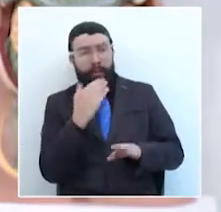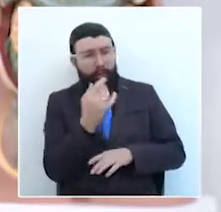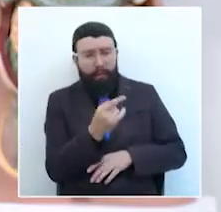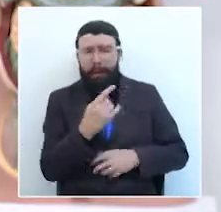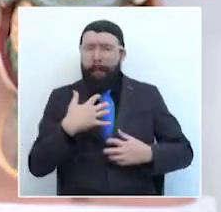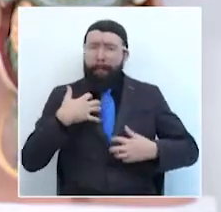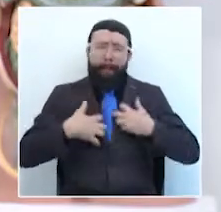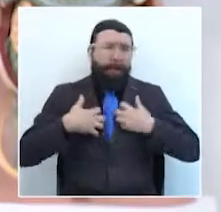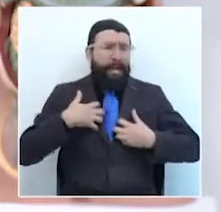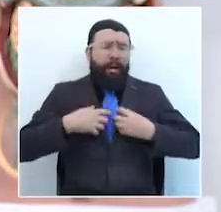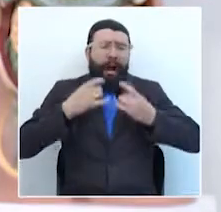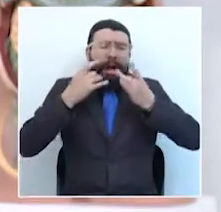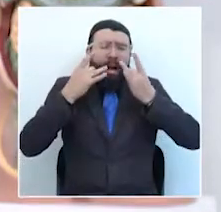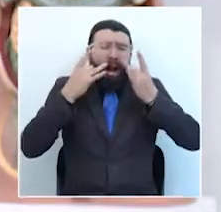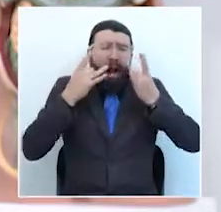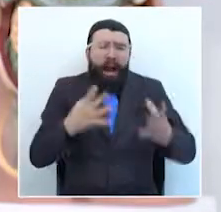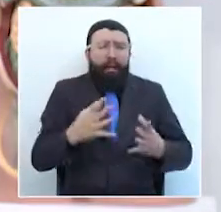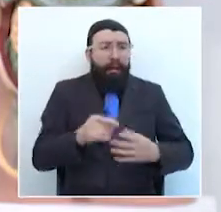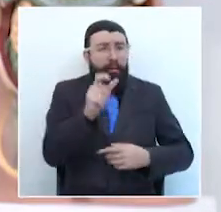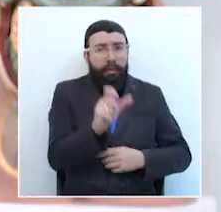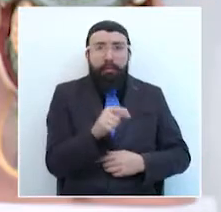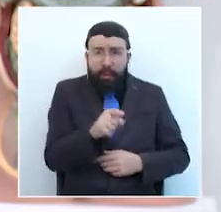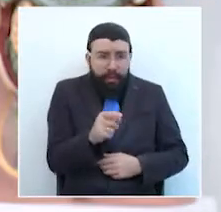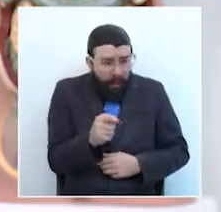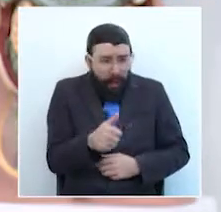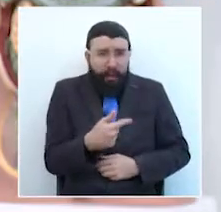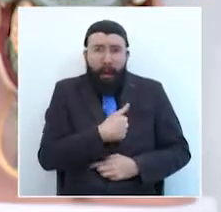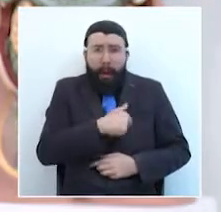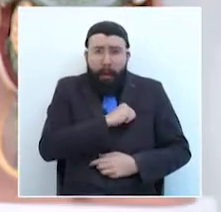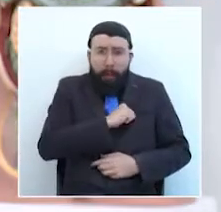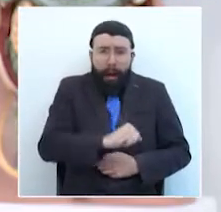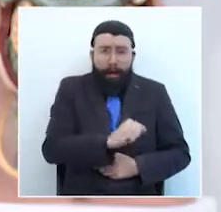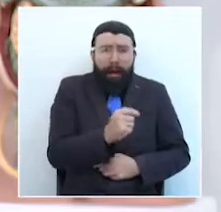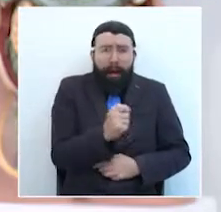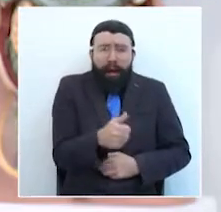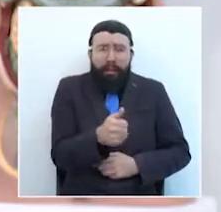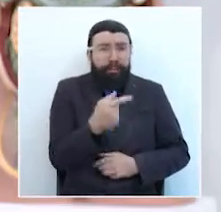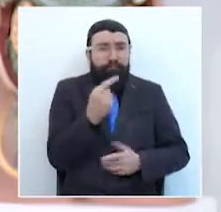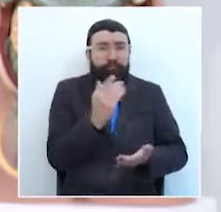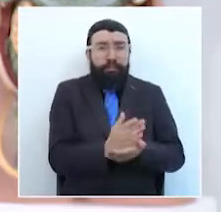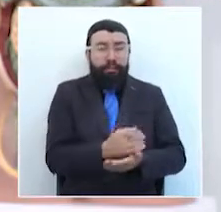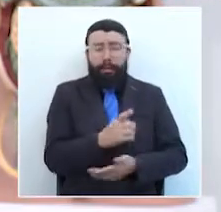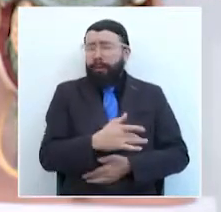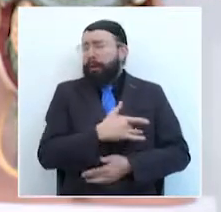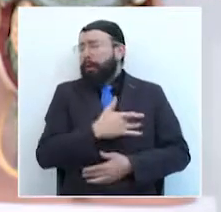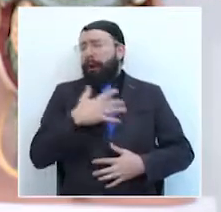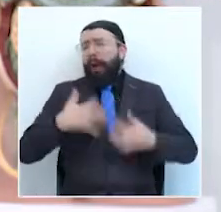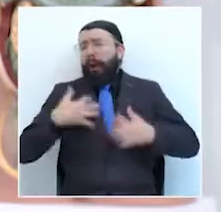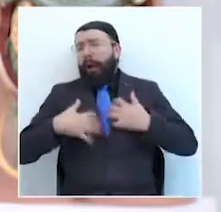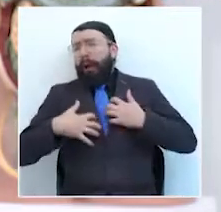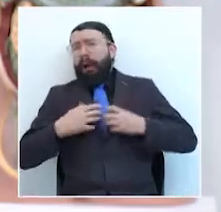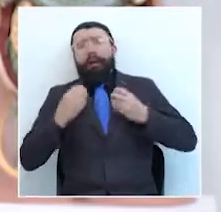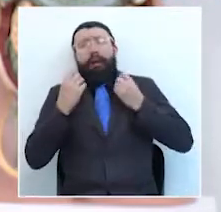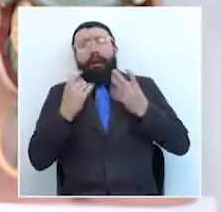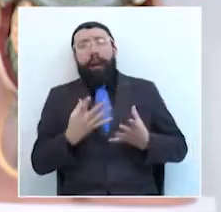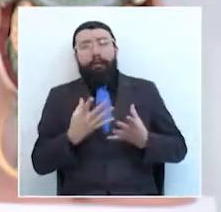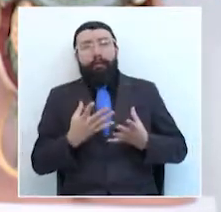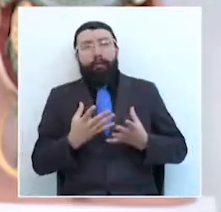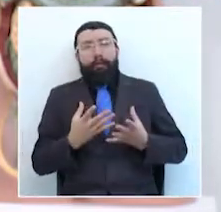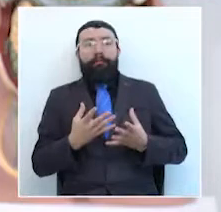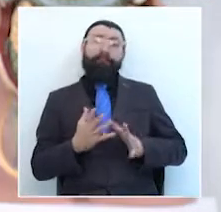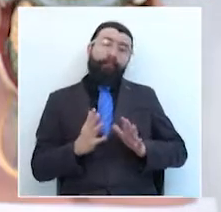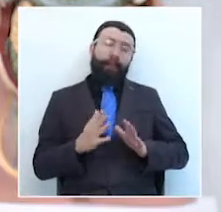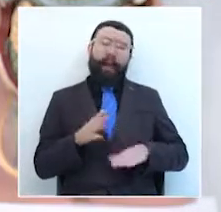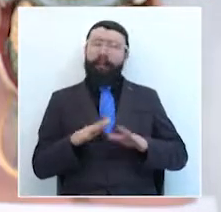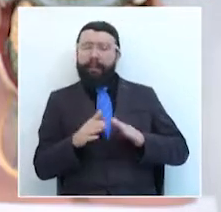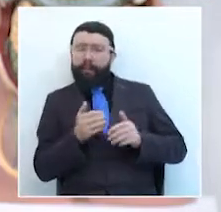de fobia tan alto en el caso que le pueda dar un preinfarto o algo que tal la sintomatología se sale de las manos ahí también hay